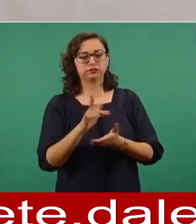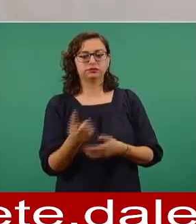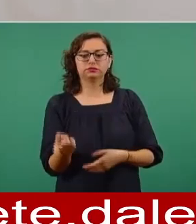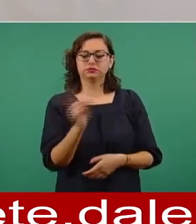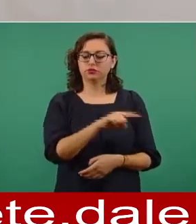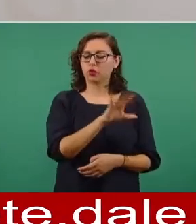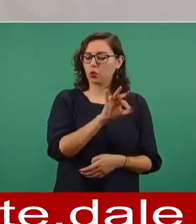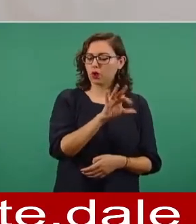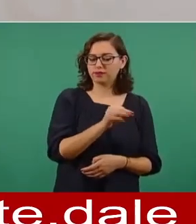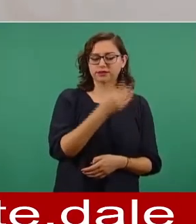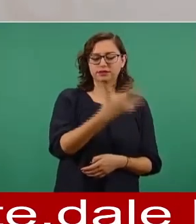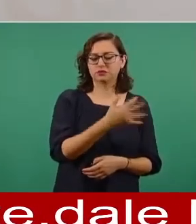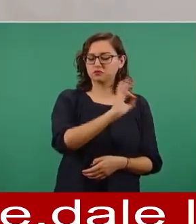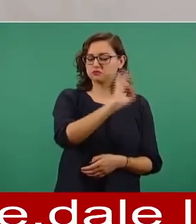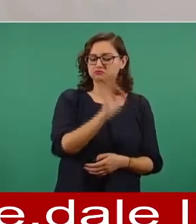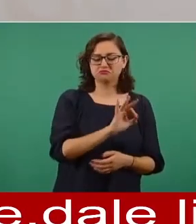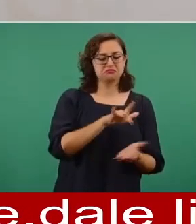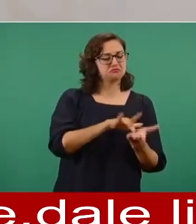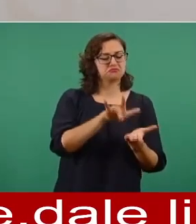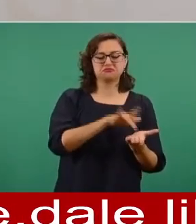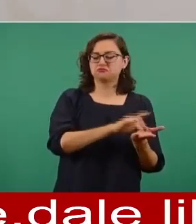45 de desaprobación.